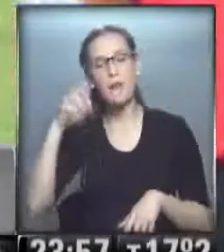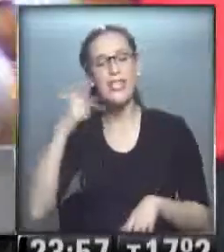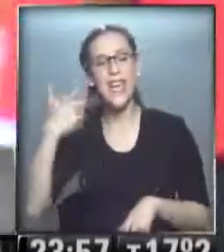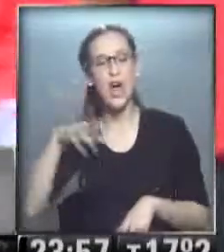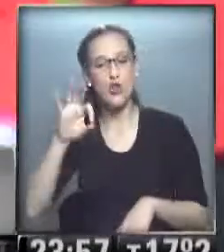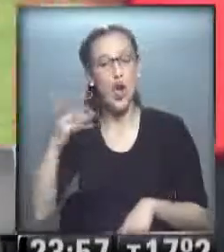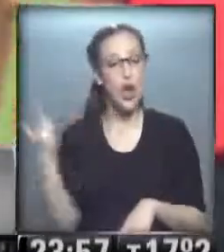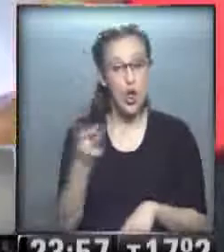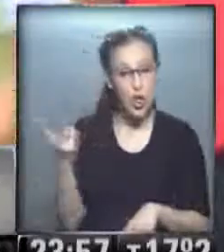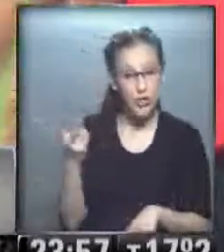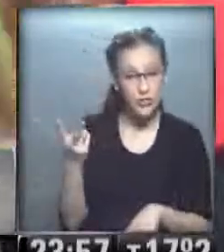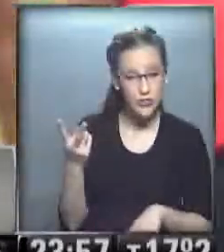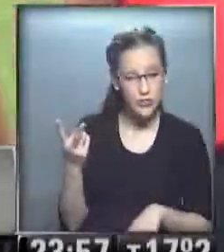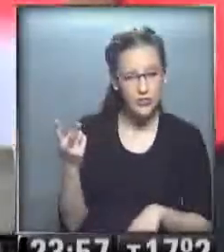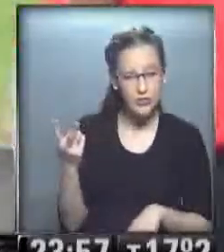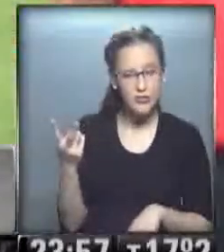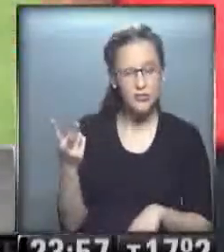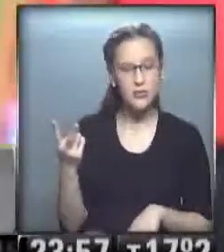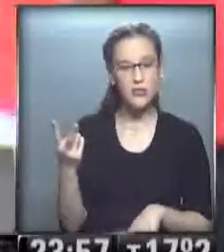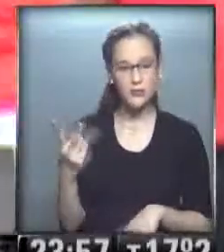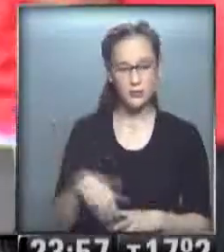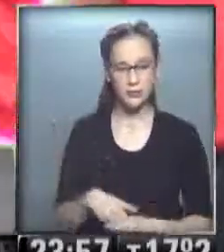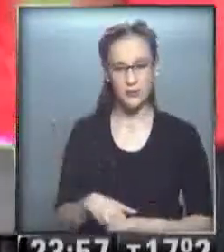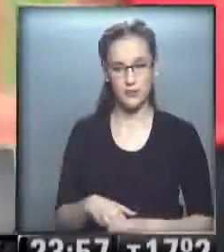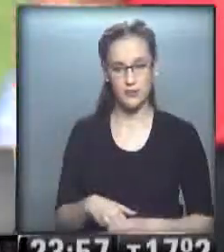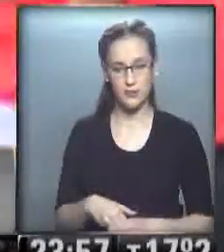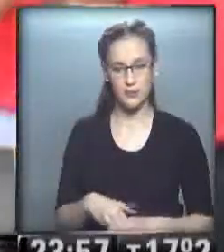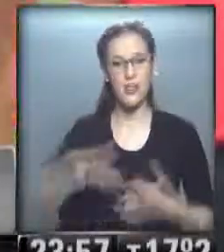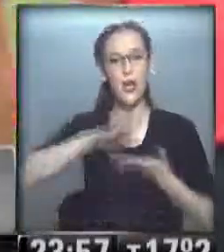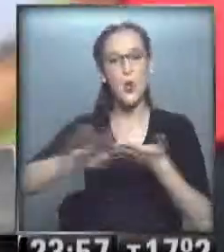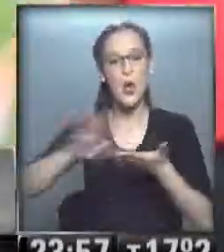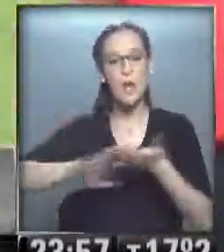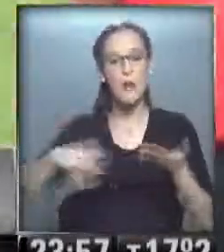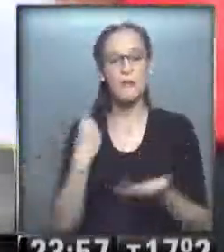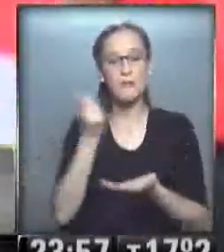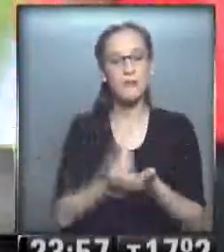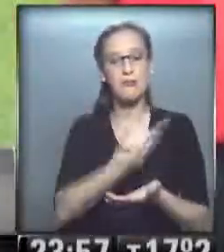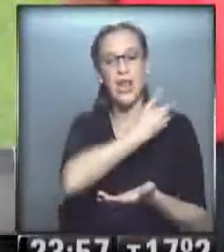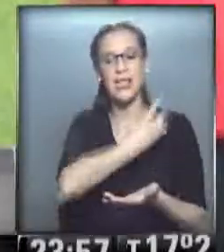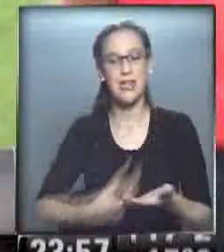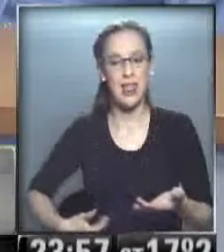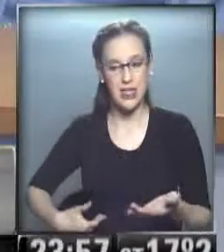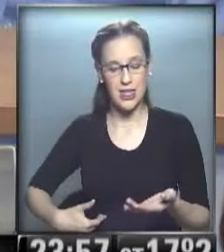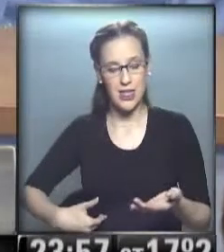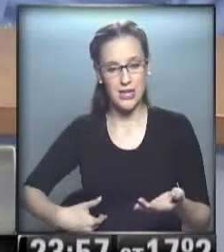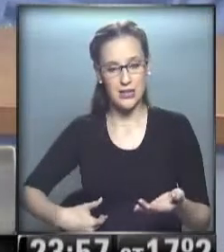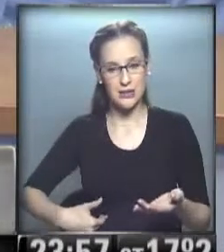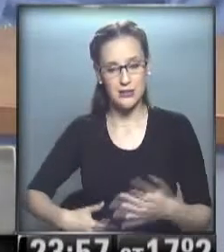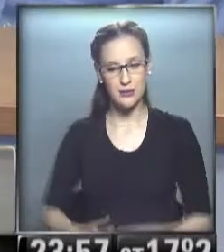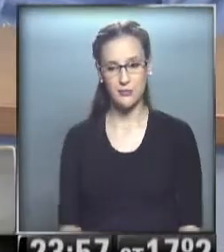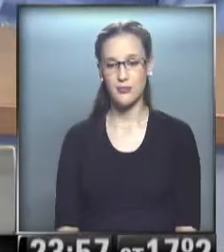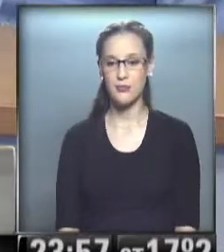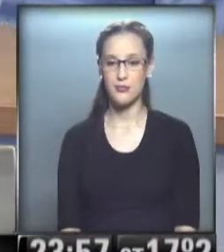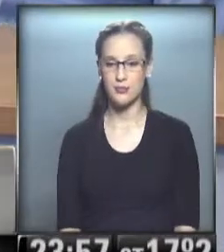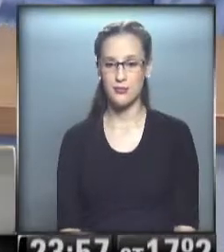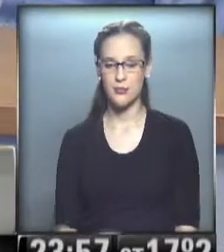dos, a disposición del nuevo presidente que asuma. Le ponemos a disposición para